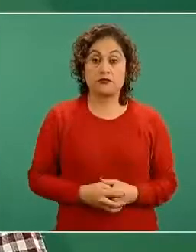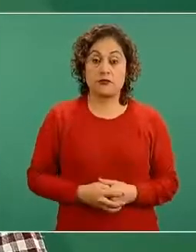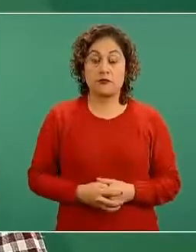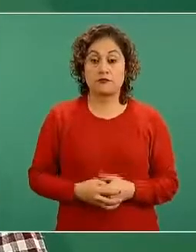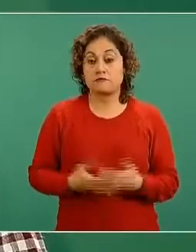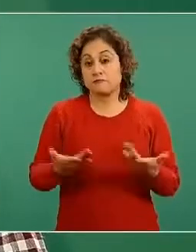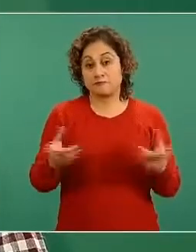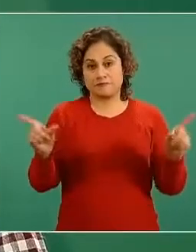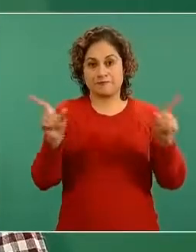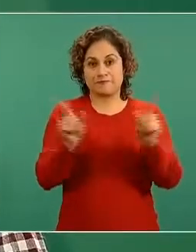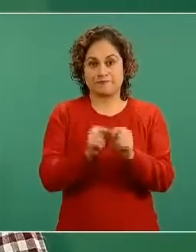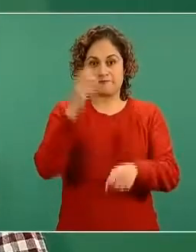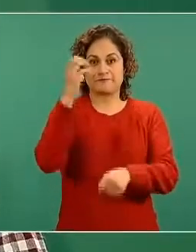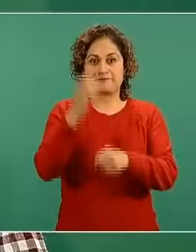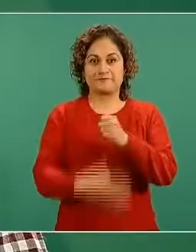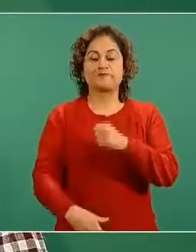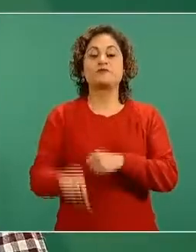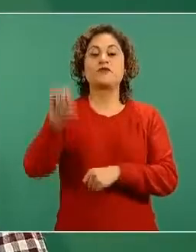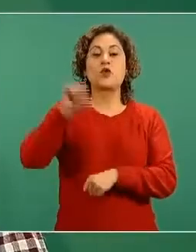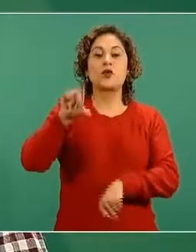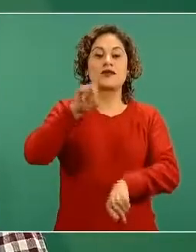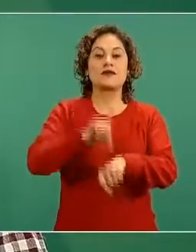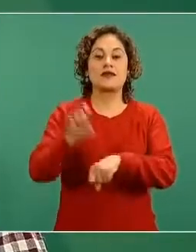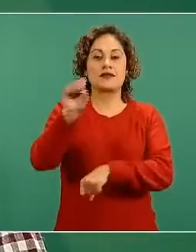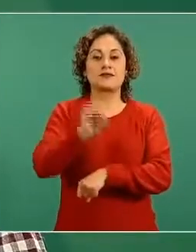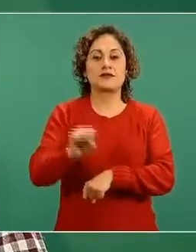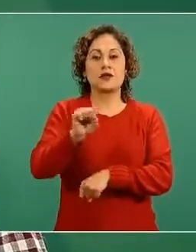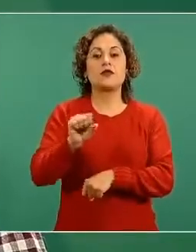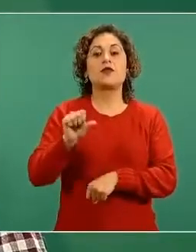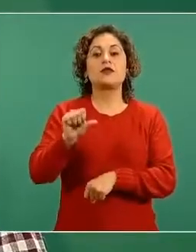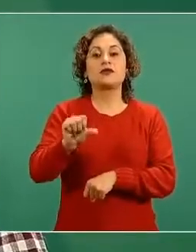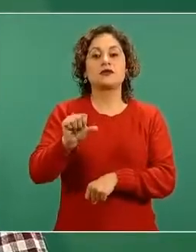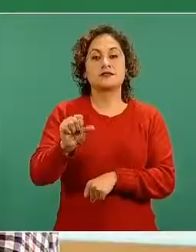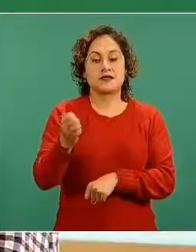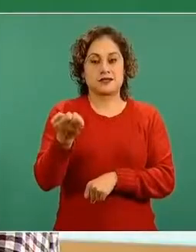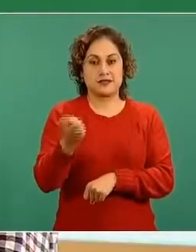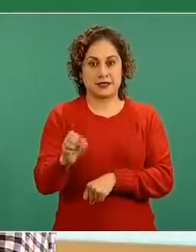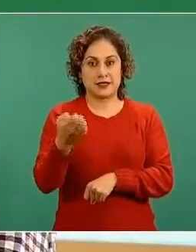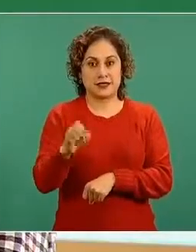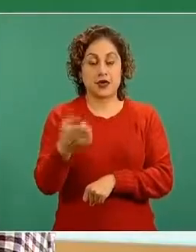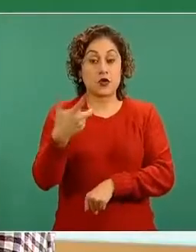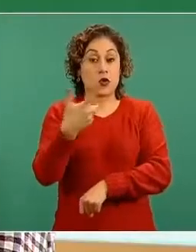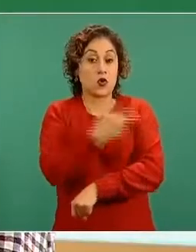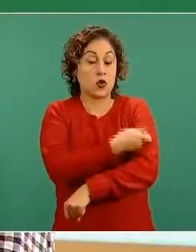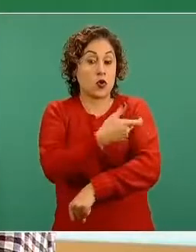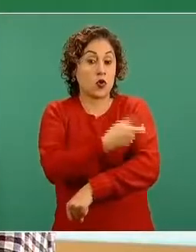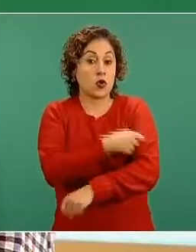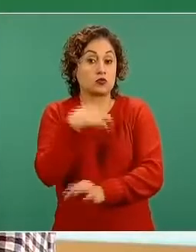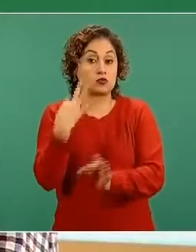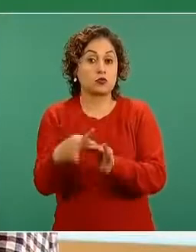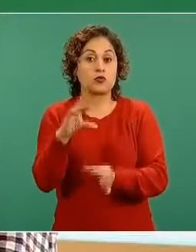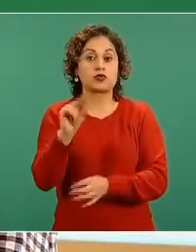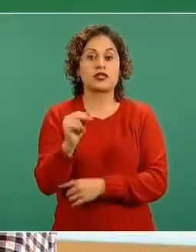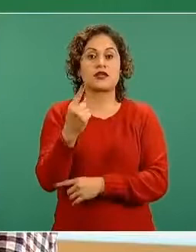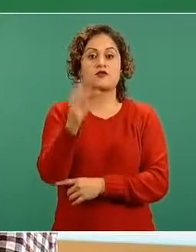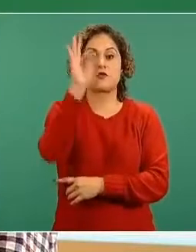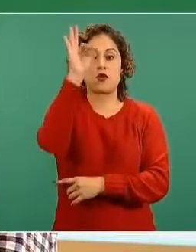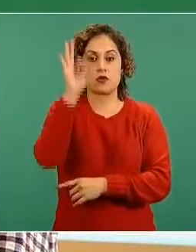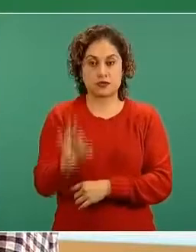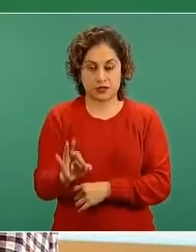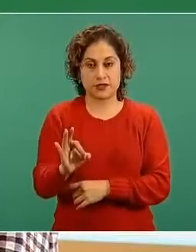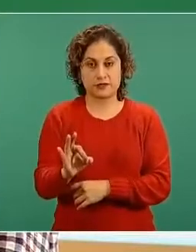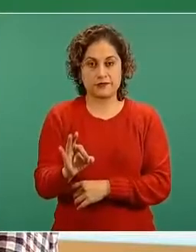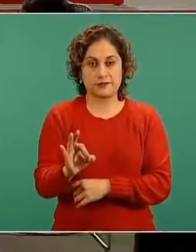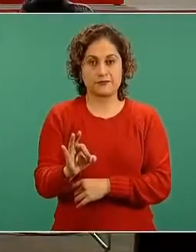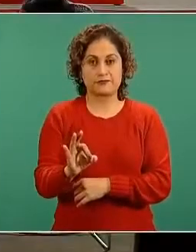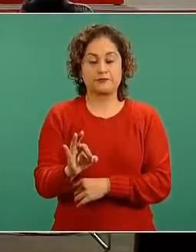es sábado 16 de enero. Llevamos 81% de la vacunación del paquete más reciente y